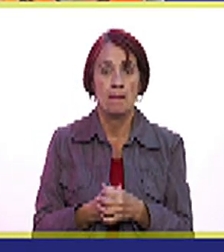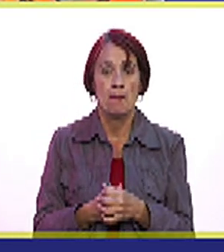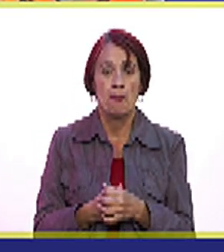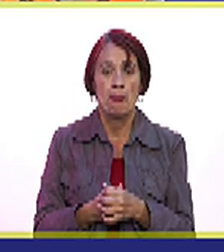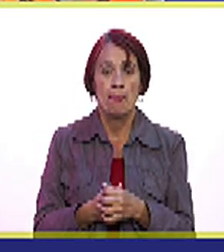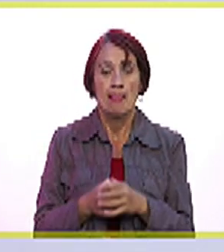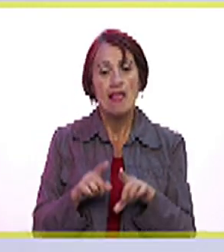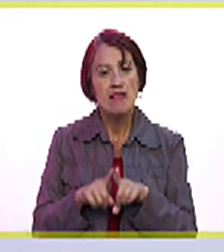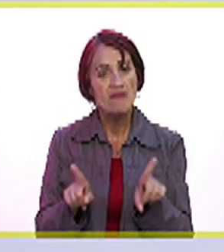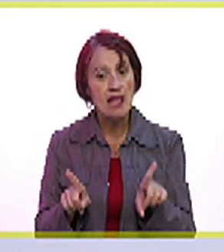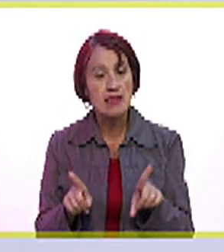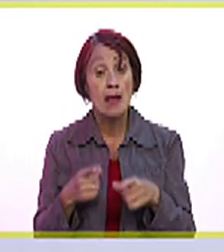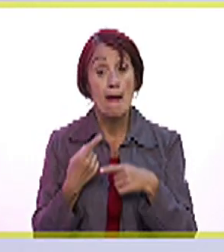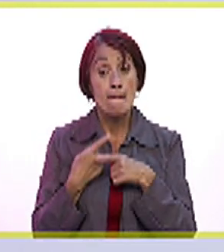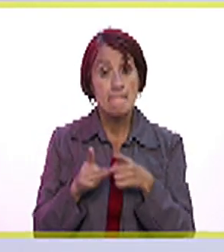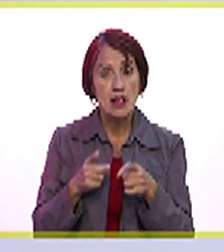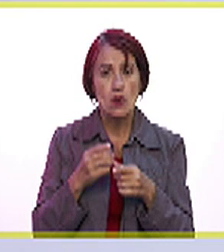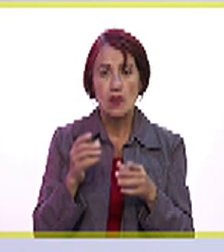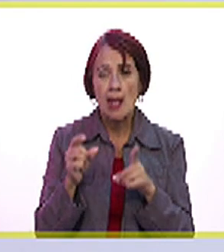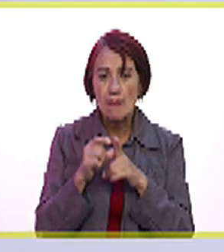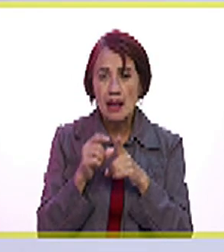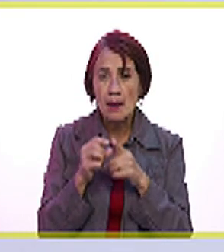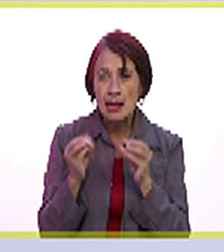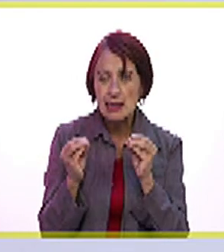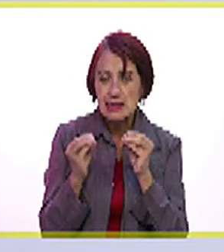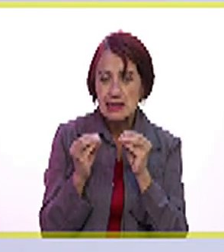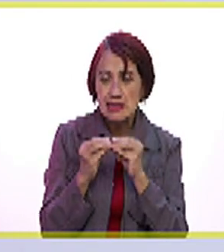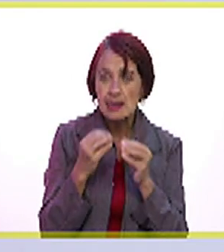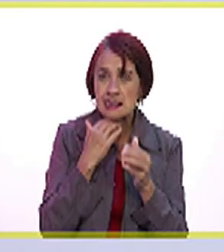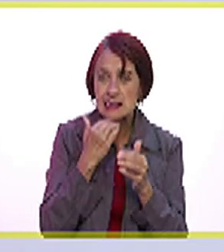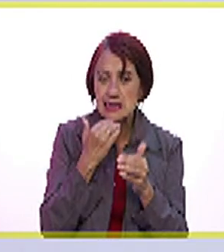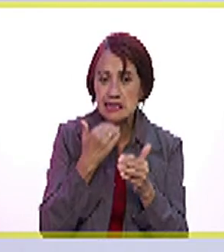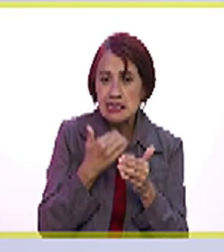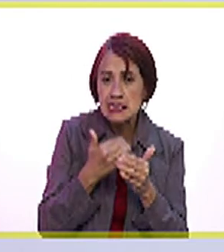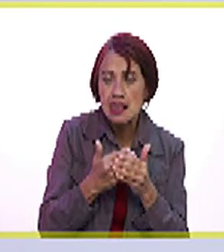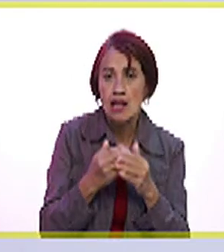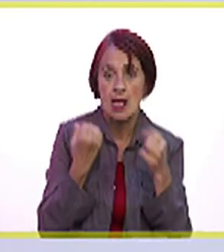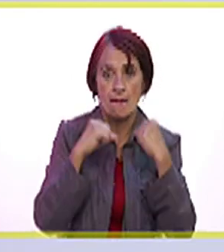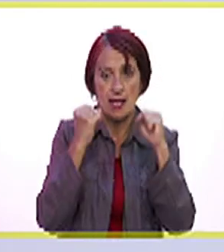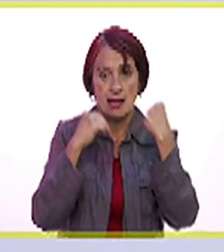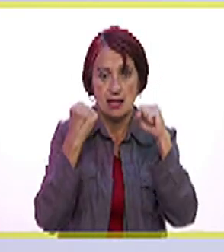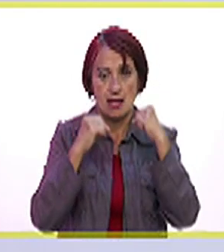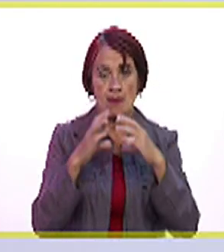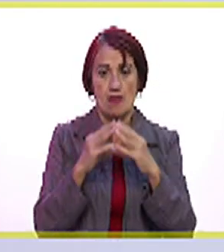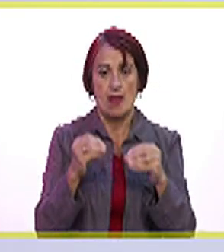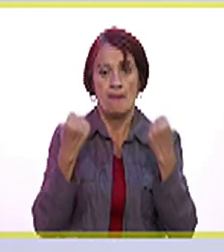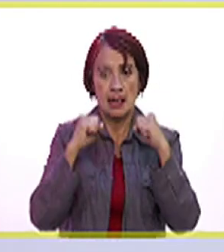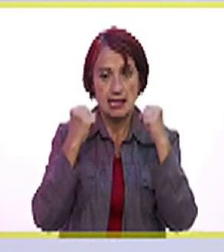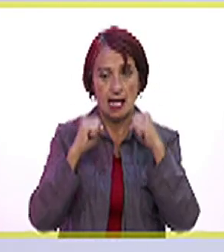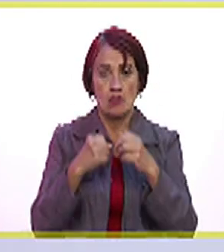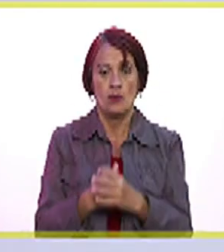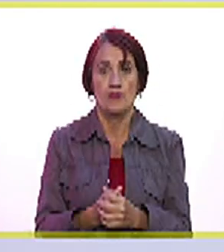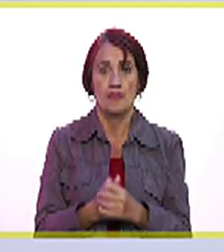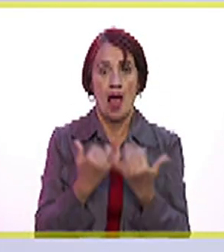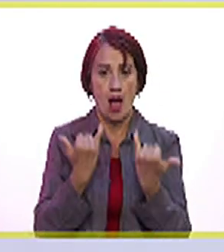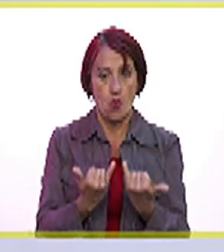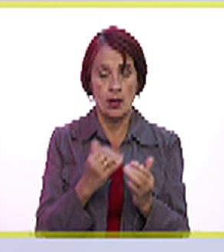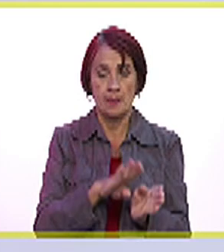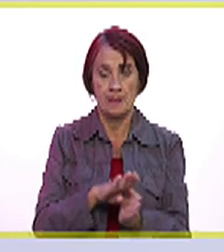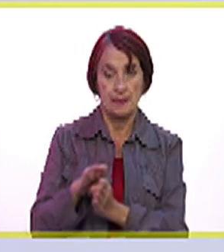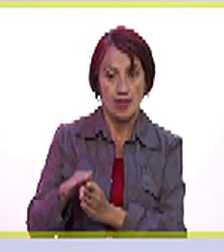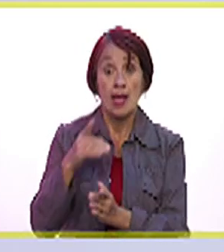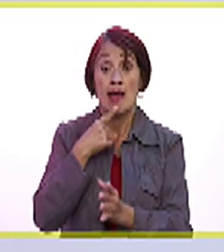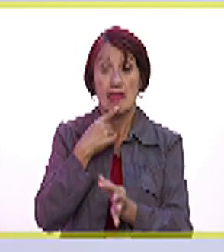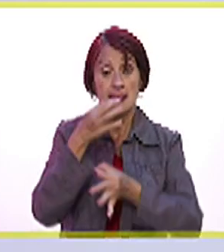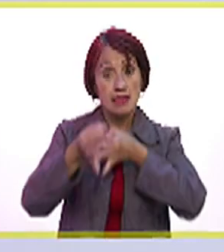silábica diferente, pero la más cercana que tenemos es esa. Poco a poco con práctica vamos a irlos viendo. ¿Okay? Entonces, les había